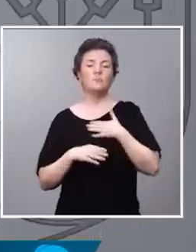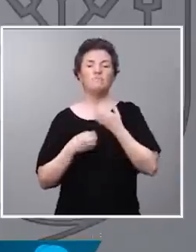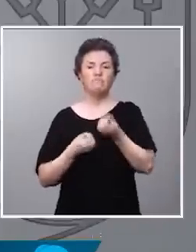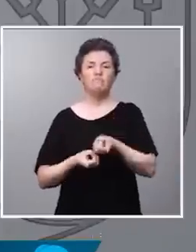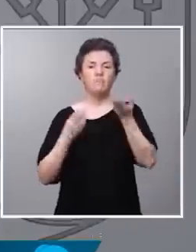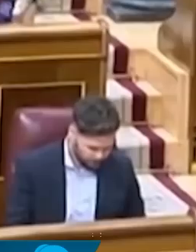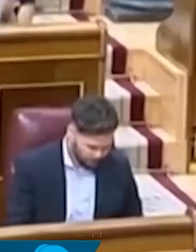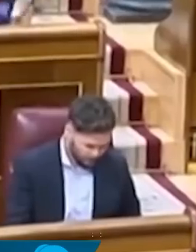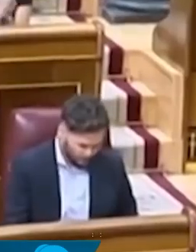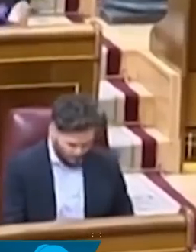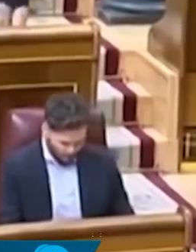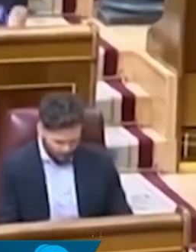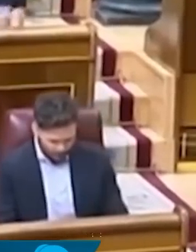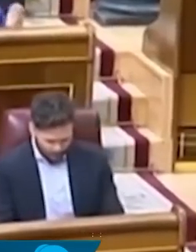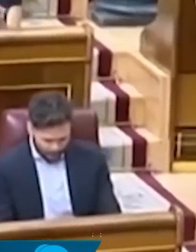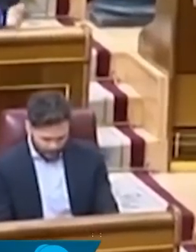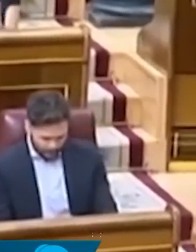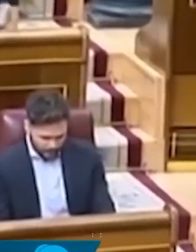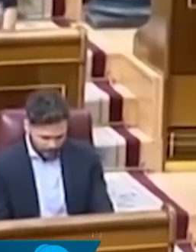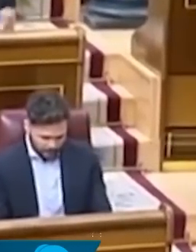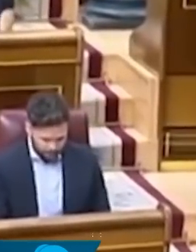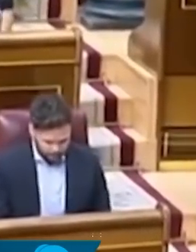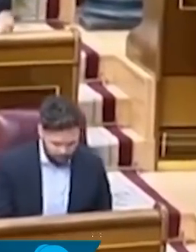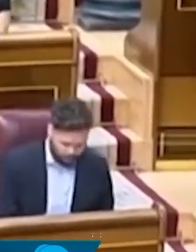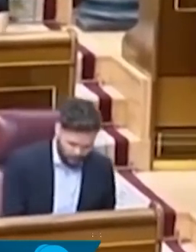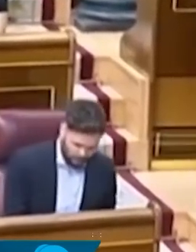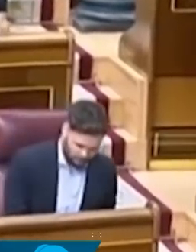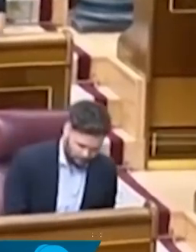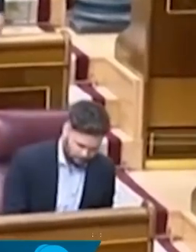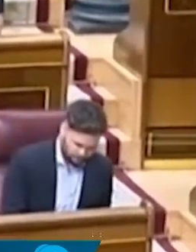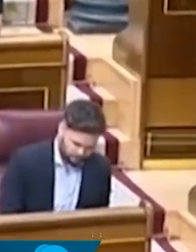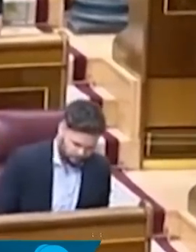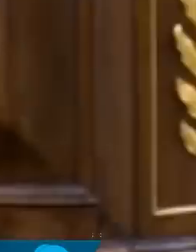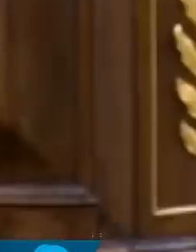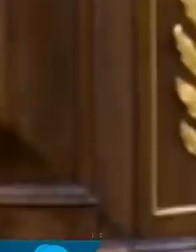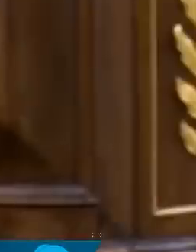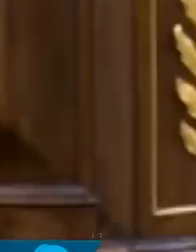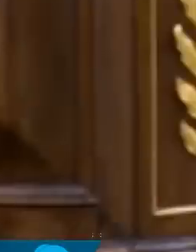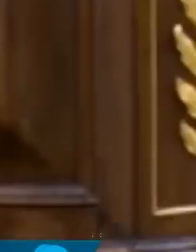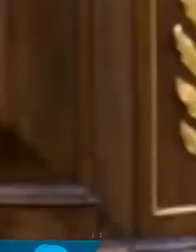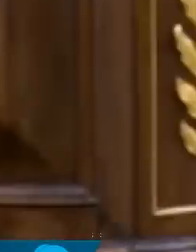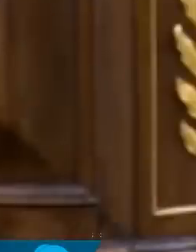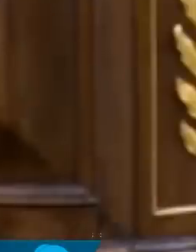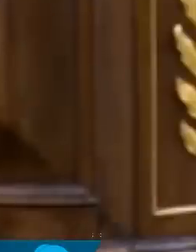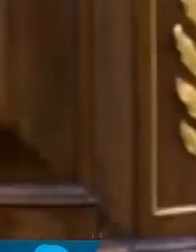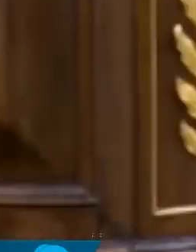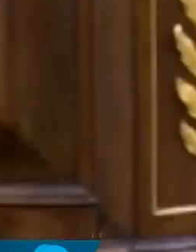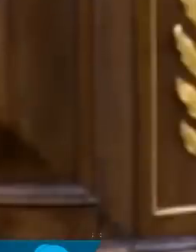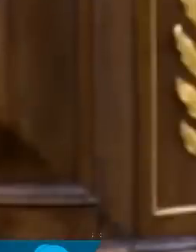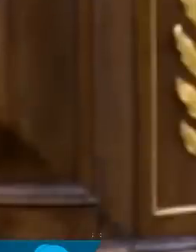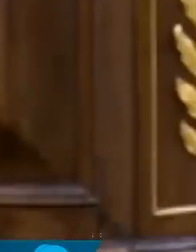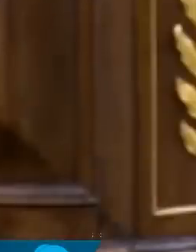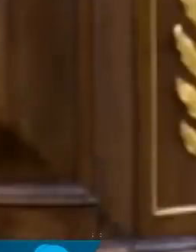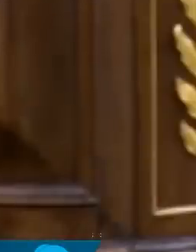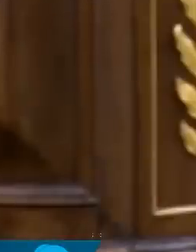invitación, porque la idea fue de José María Aznar, estaba con la otra mano encargando a Jesús Eguiguren que se reuniera con Josu Ternera para negociar el blanqueamiento de